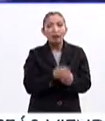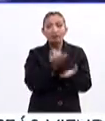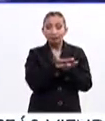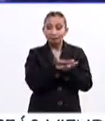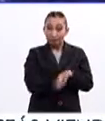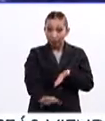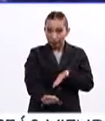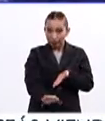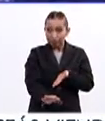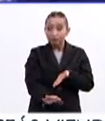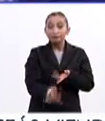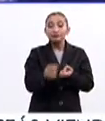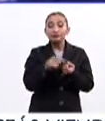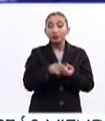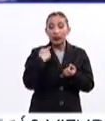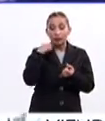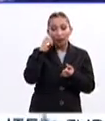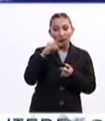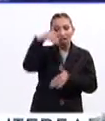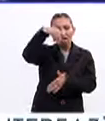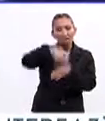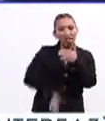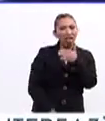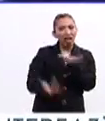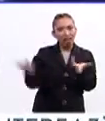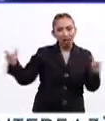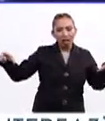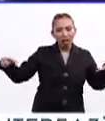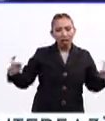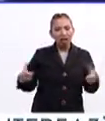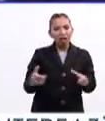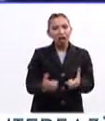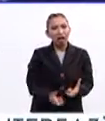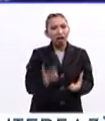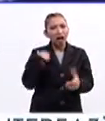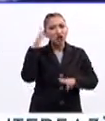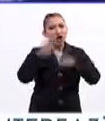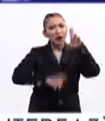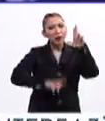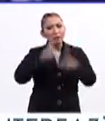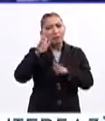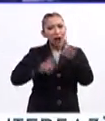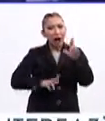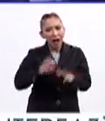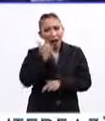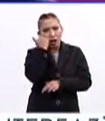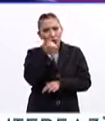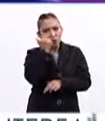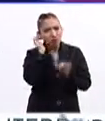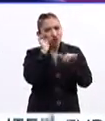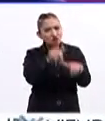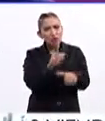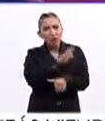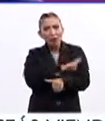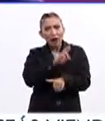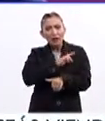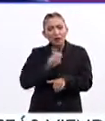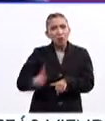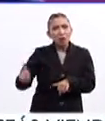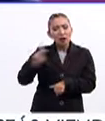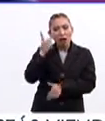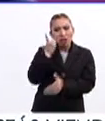otra parte, se dio una caída en la matrícula en las normales públicas y privadas